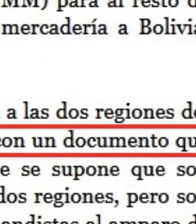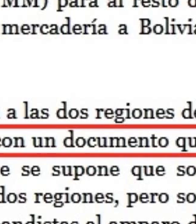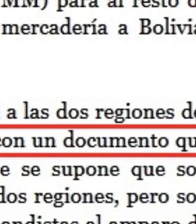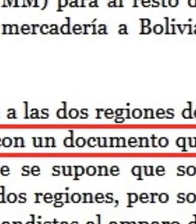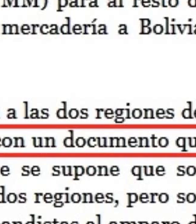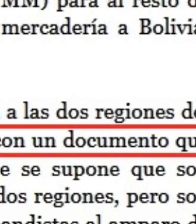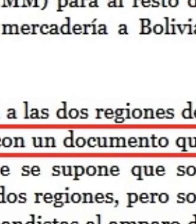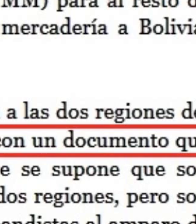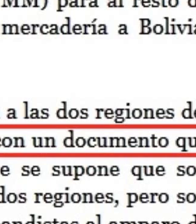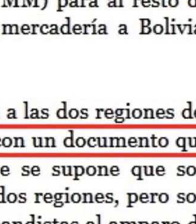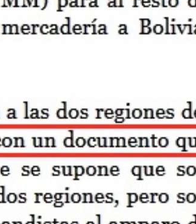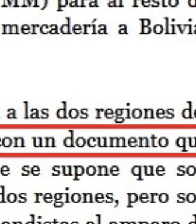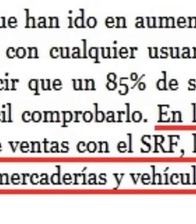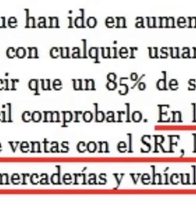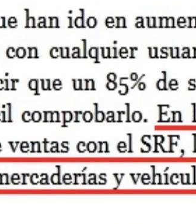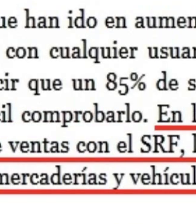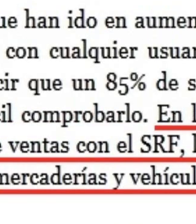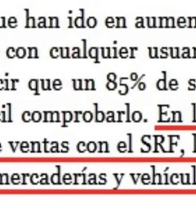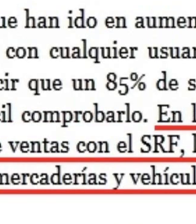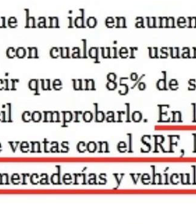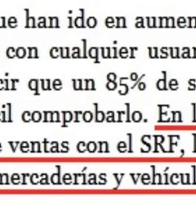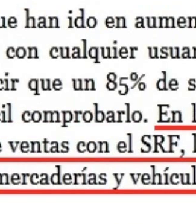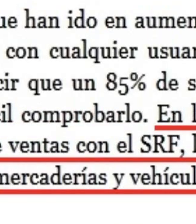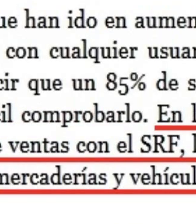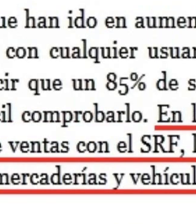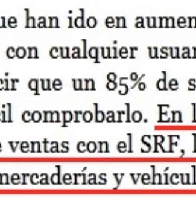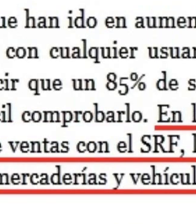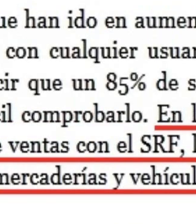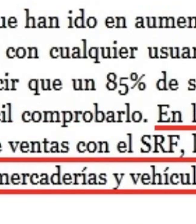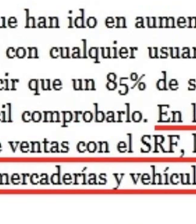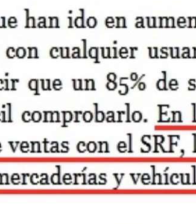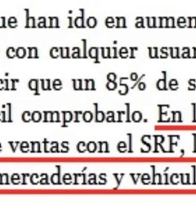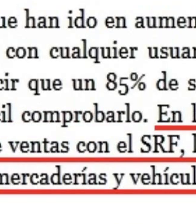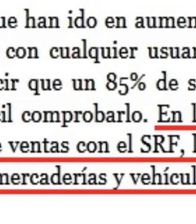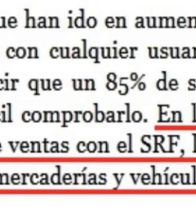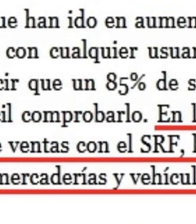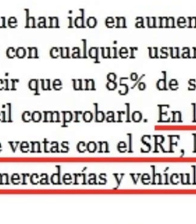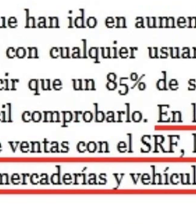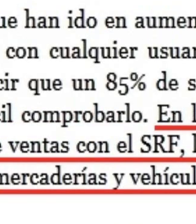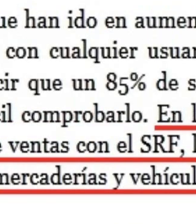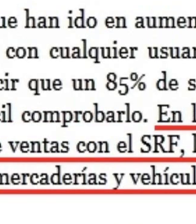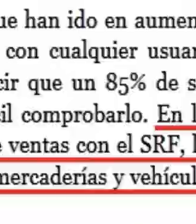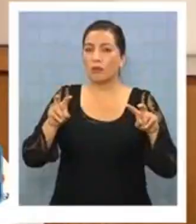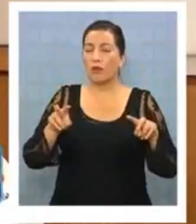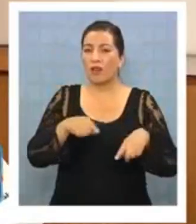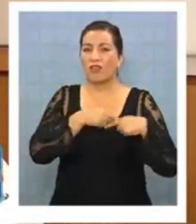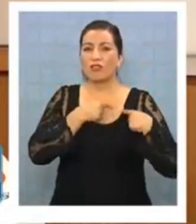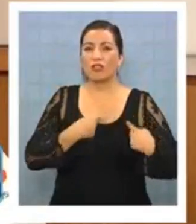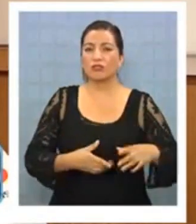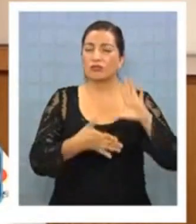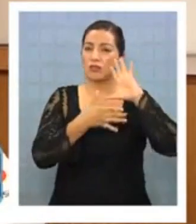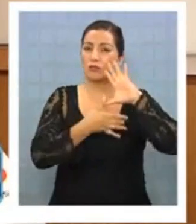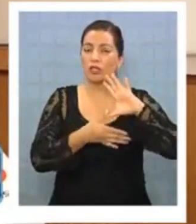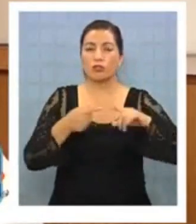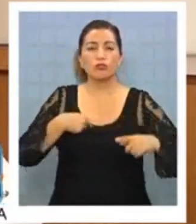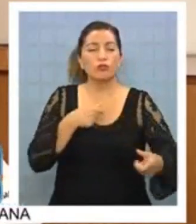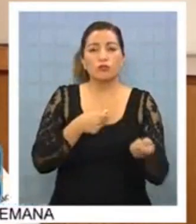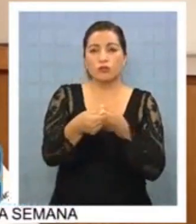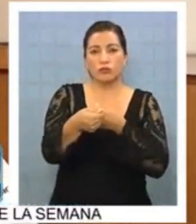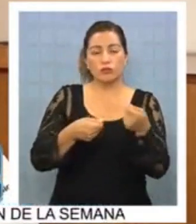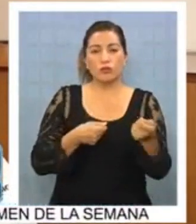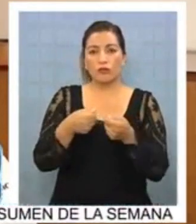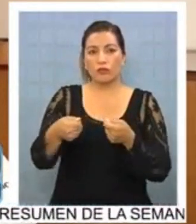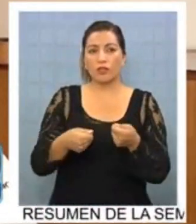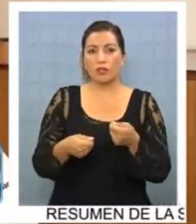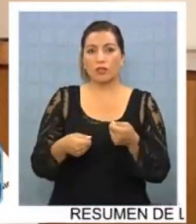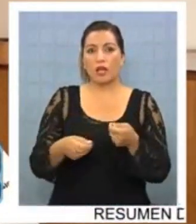conversado, la zona franca se hizo porque tiene una localización especial en el corazón de América. Y yo le vendo a